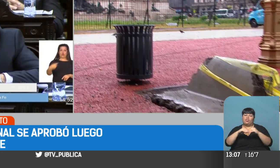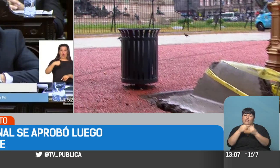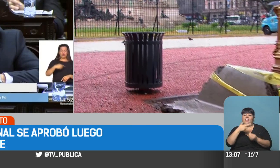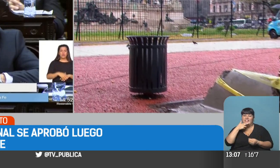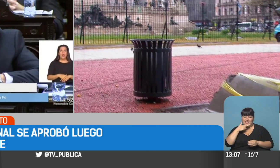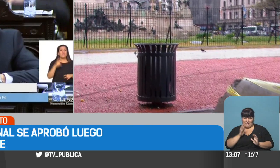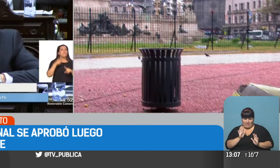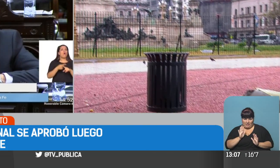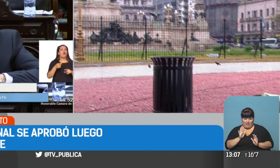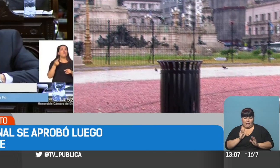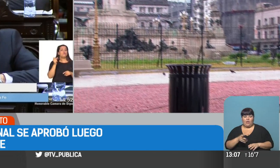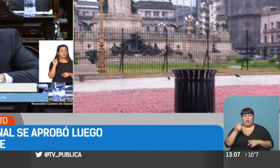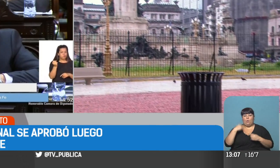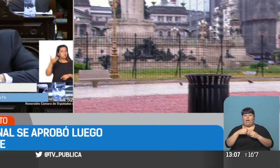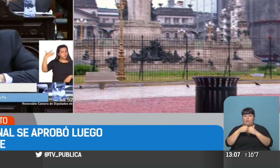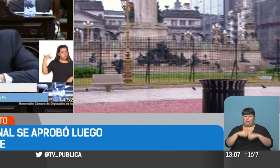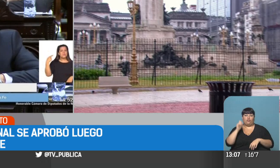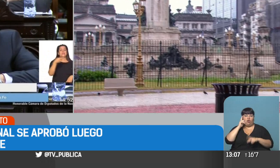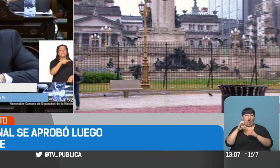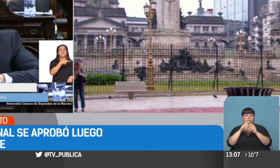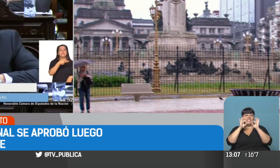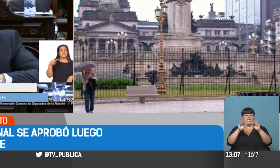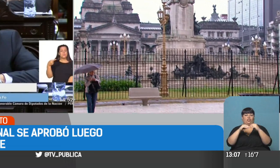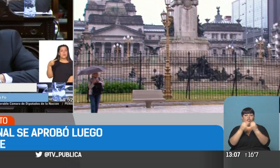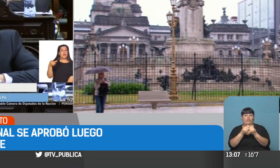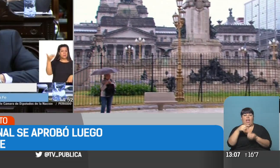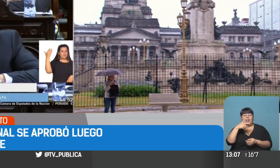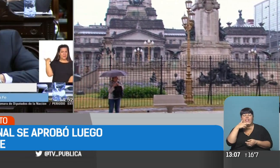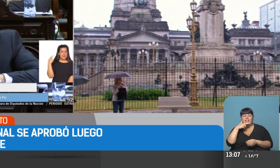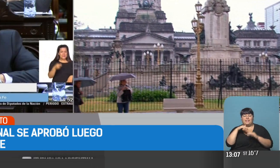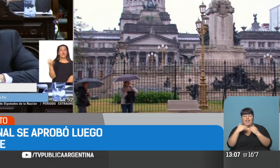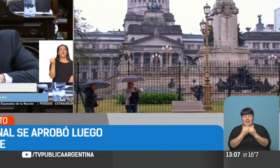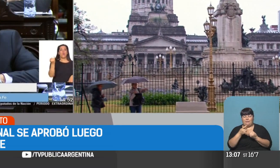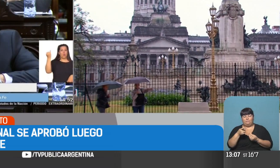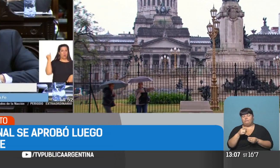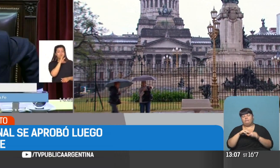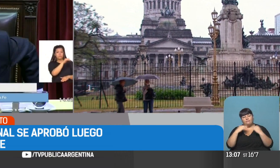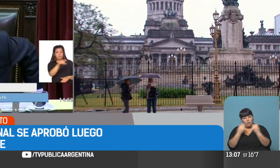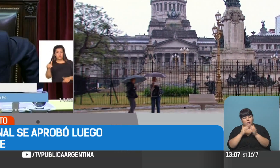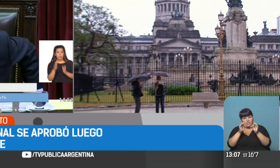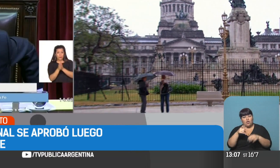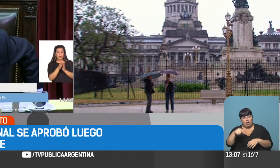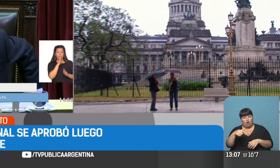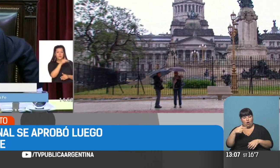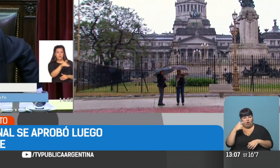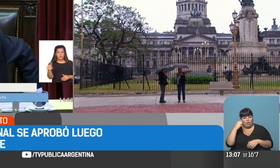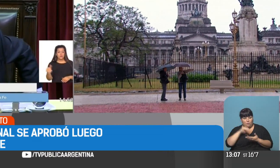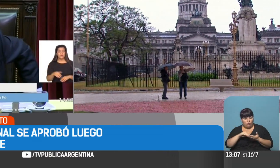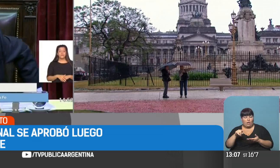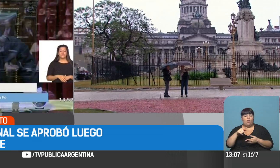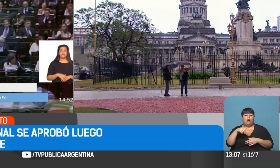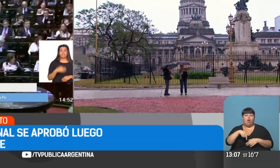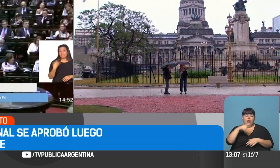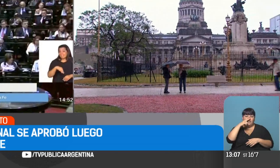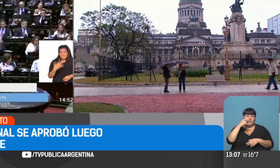17 en total, desde que se logró el quórum en la Cámara Baja, que dieron lugar justamente esta mañana, entre las 7 y 10 y